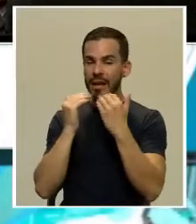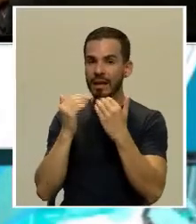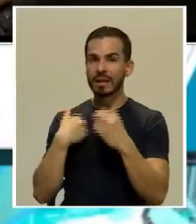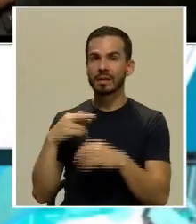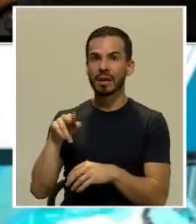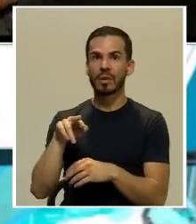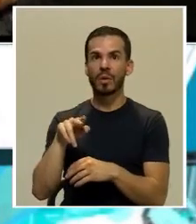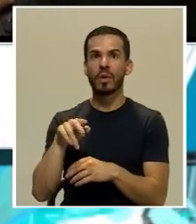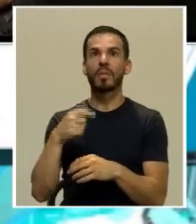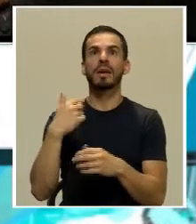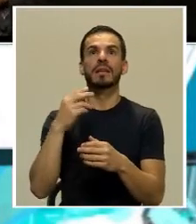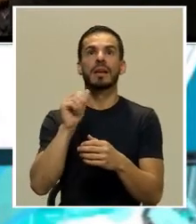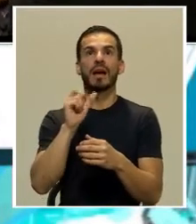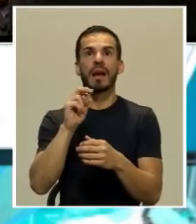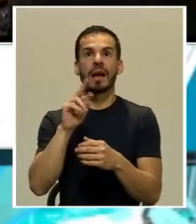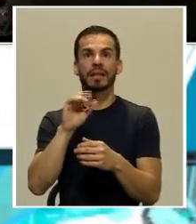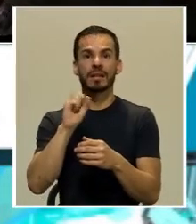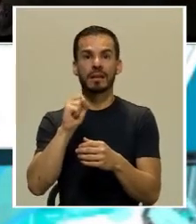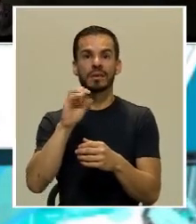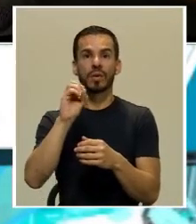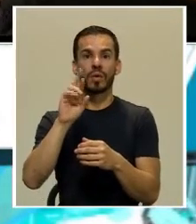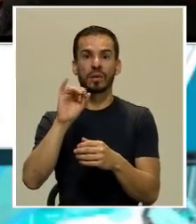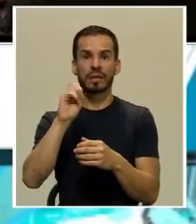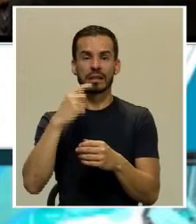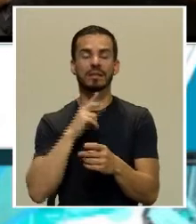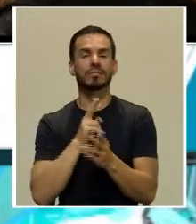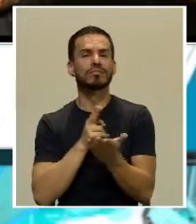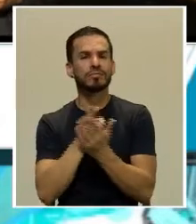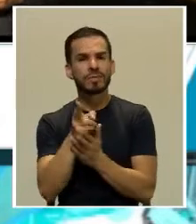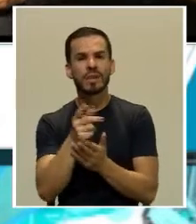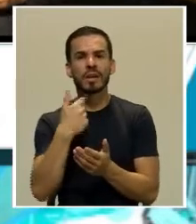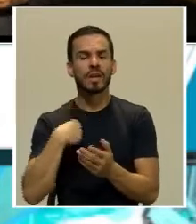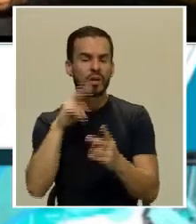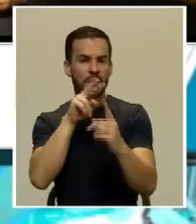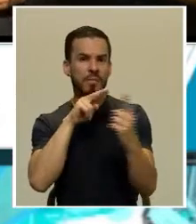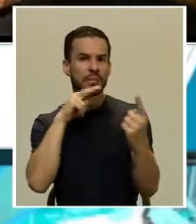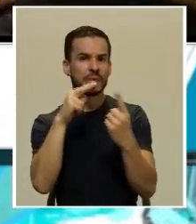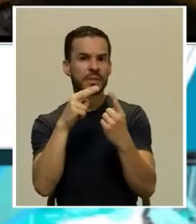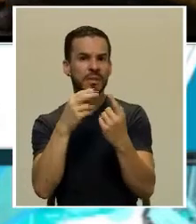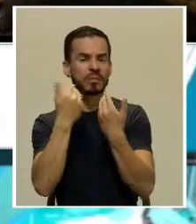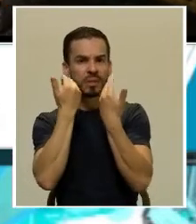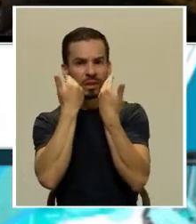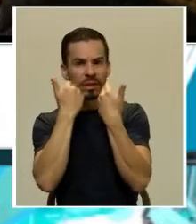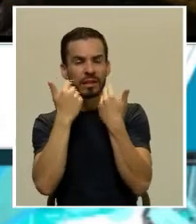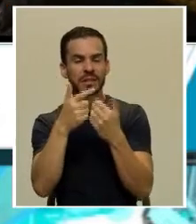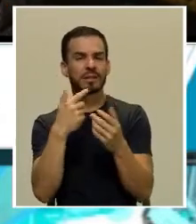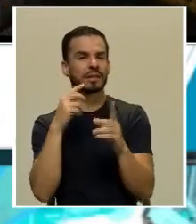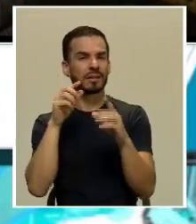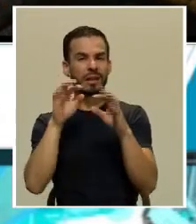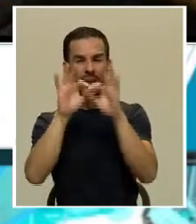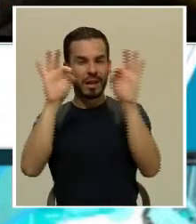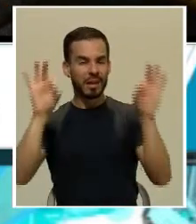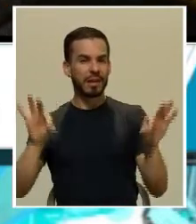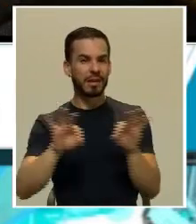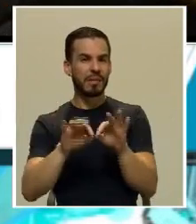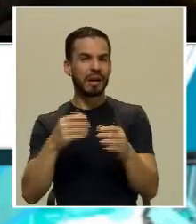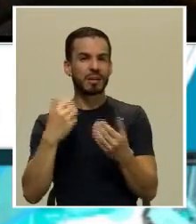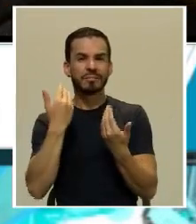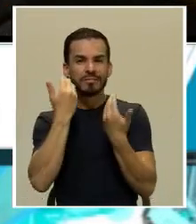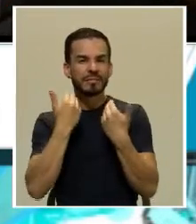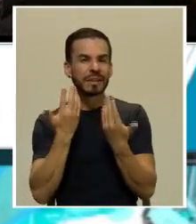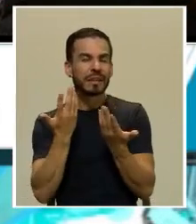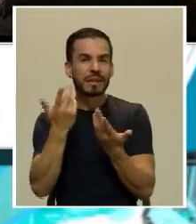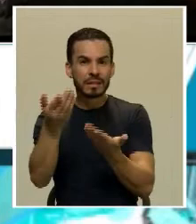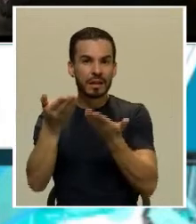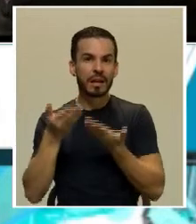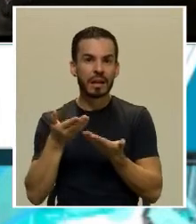gracias a nuestro compañero Andrés Ortiz. Sinceramente es una visión muy triste, son unas imágenes muy tristes las que nos